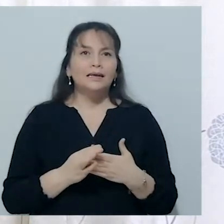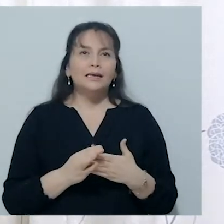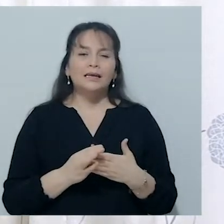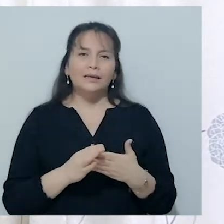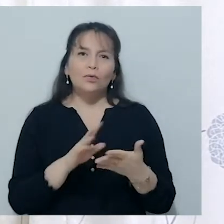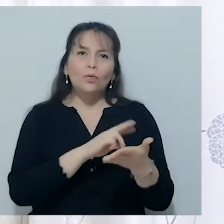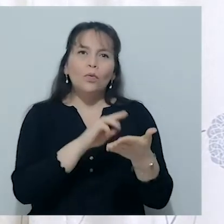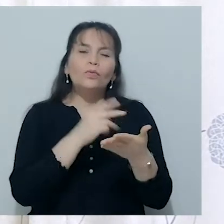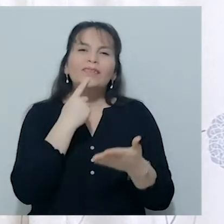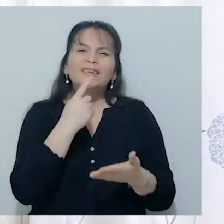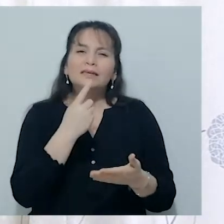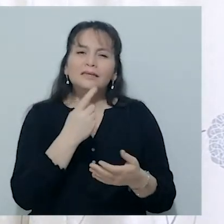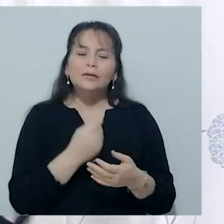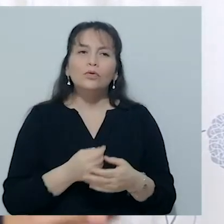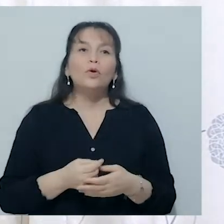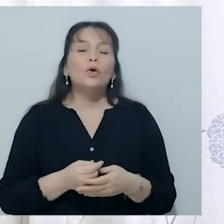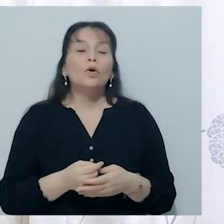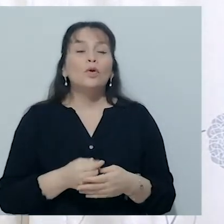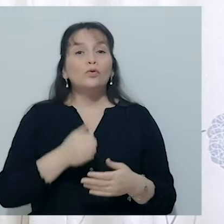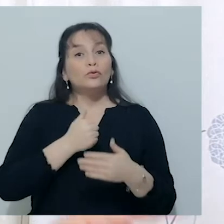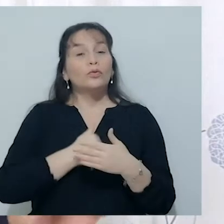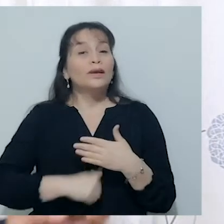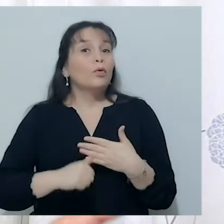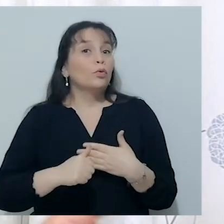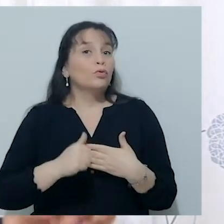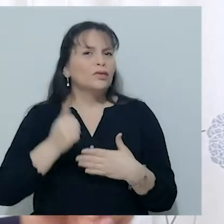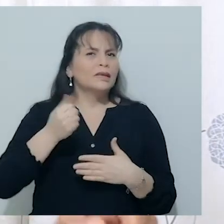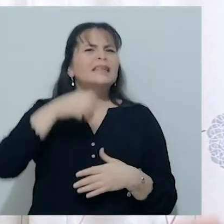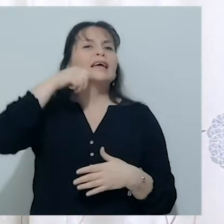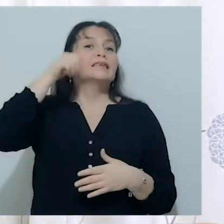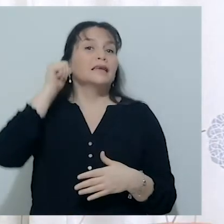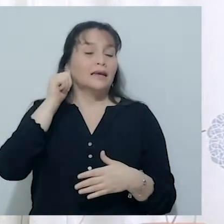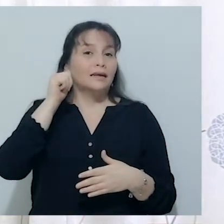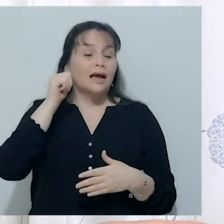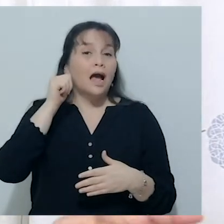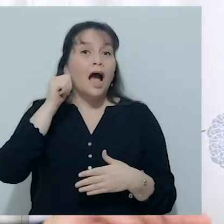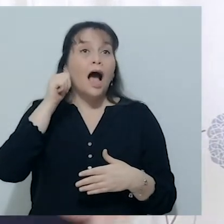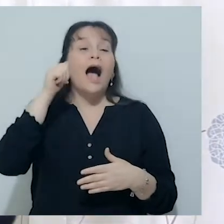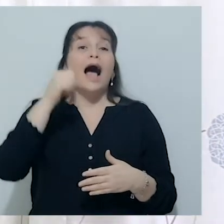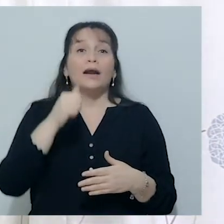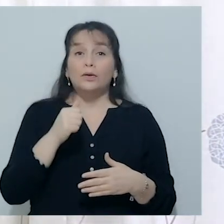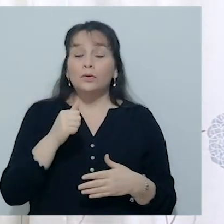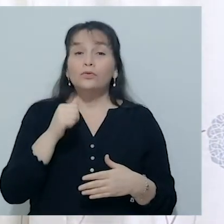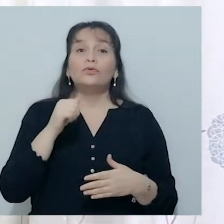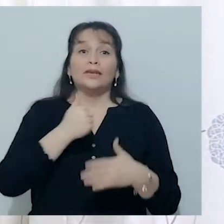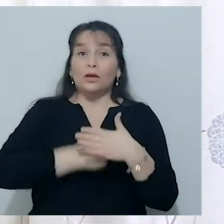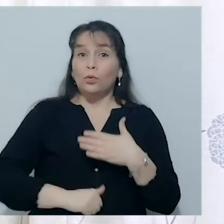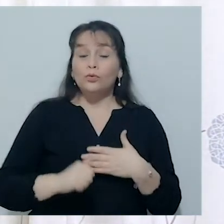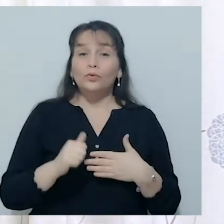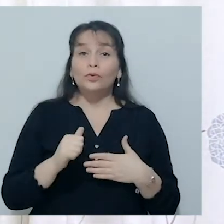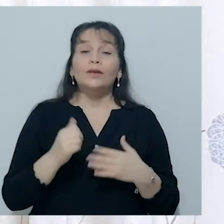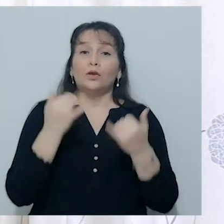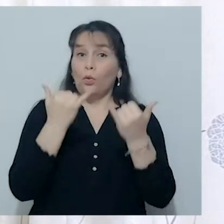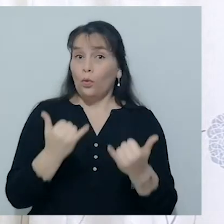constante referencia, uno a los de ayer, es decir, a los antepasados, a los de hoy,